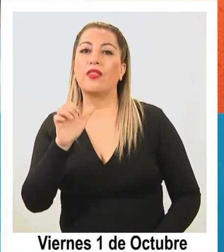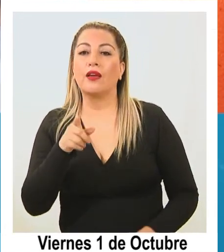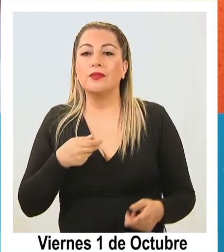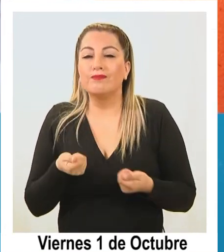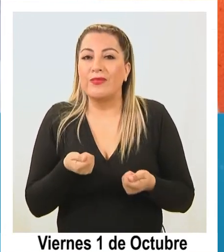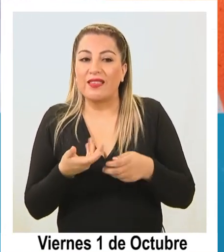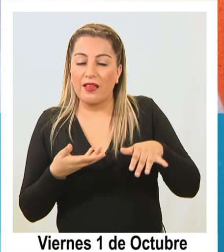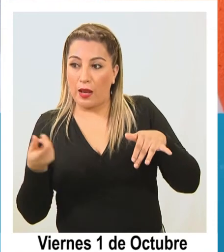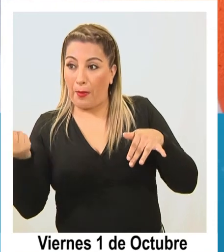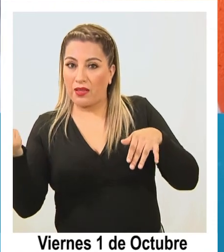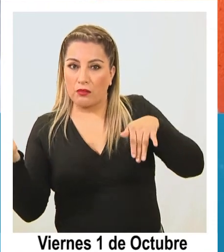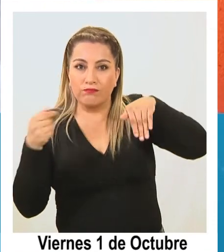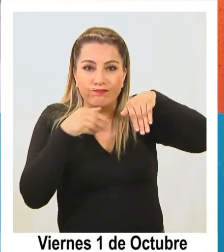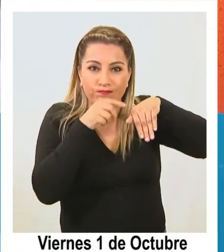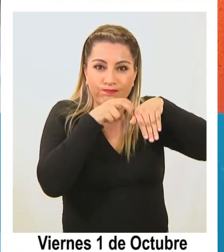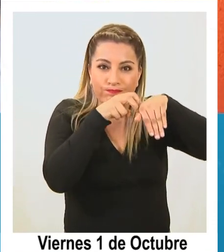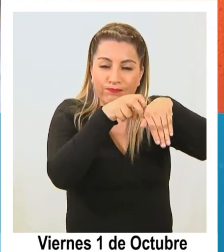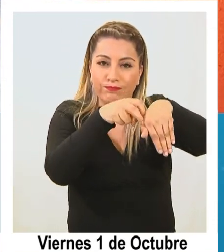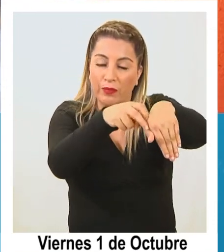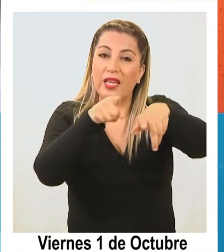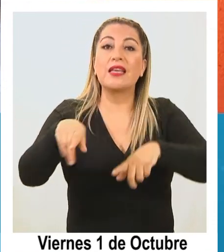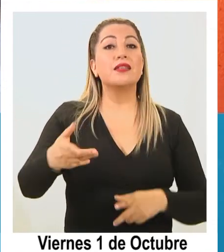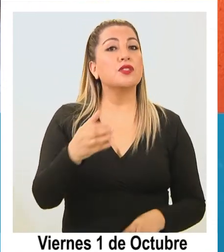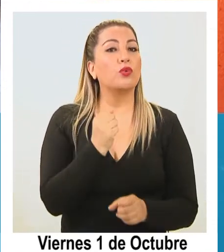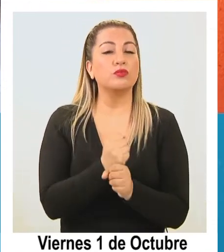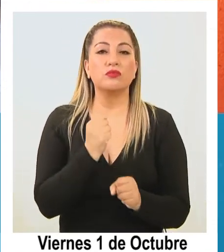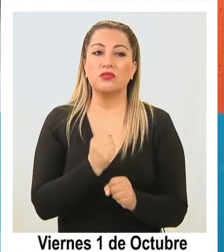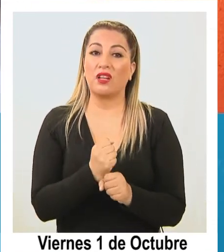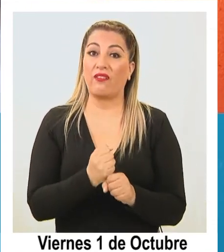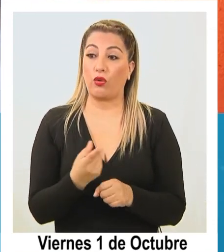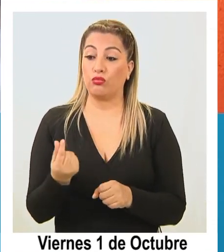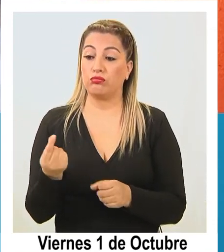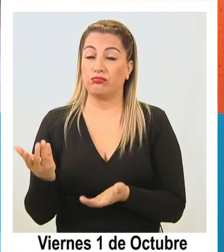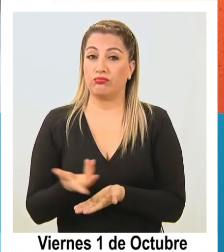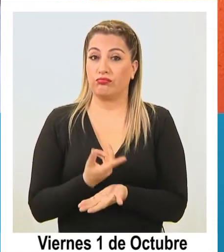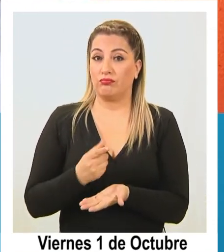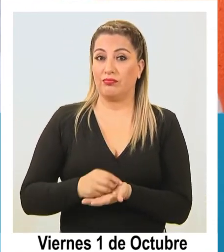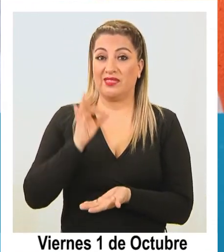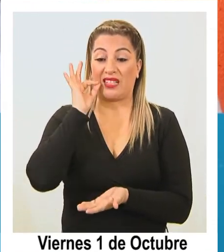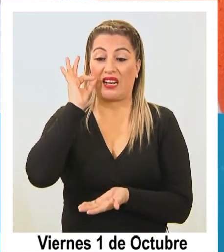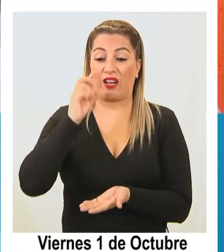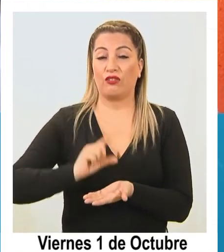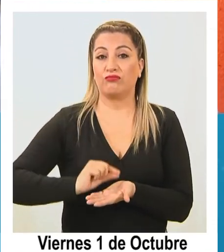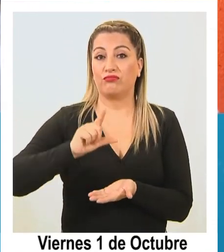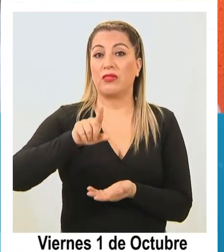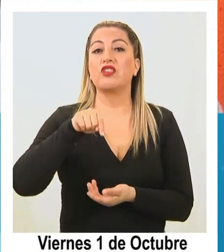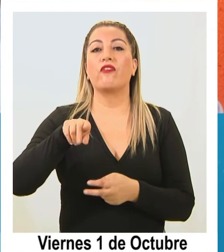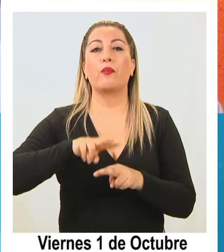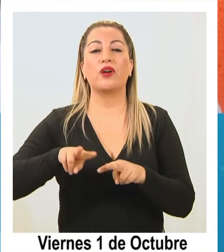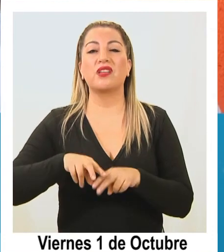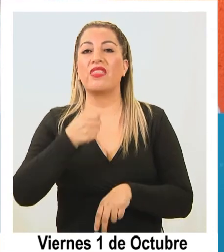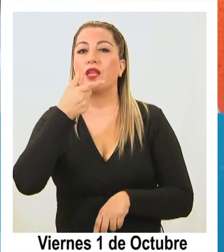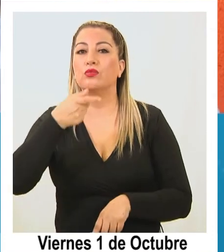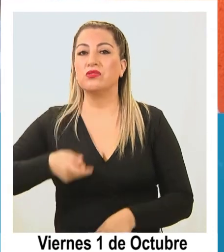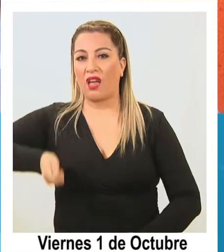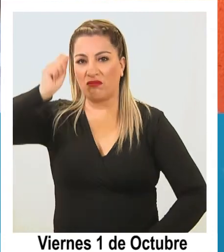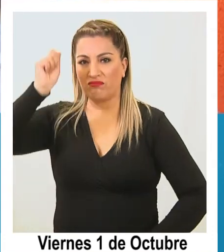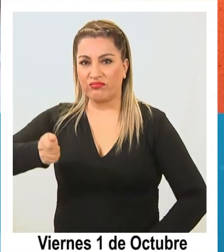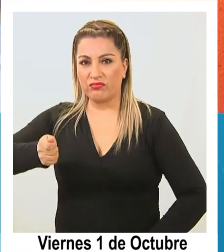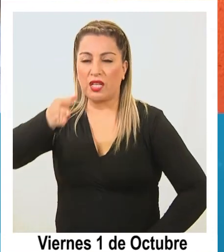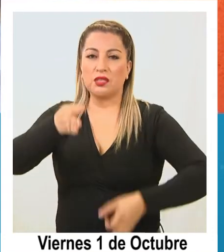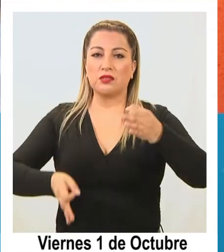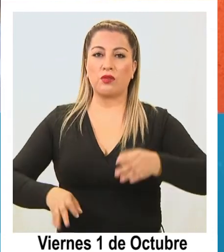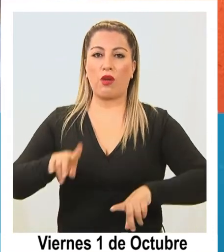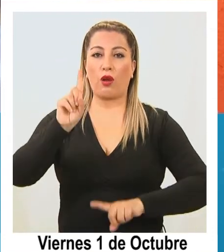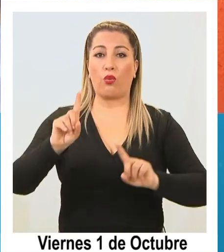las personas en un negocio que aparentemente es muy lucrativo, y vamos a llevarlo a los tribunales y dejarlo tras las